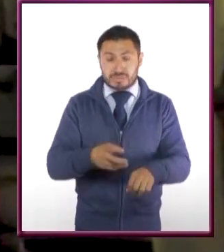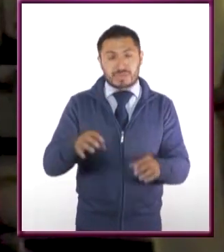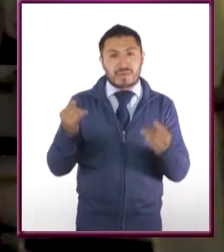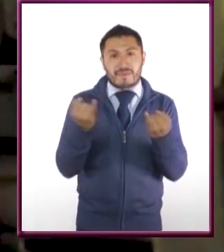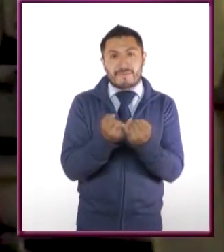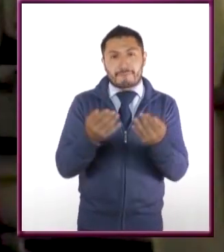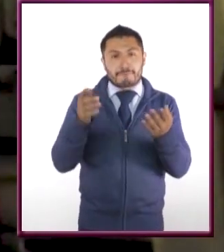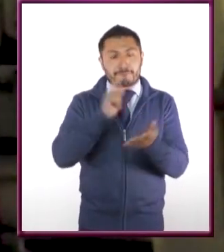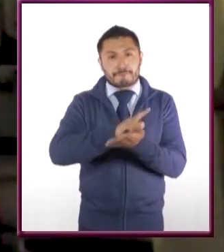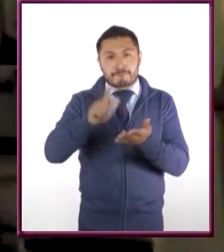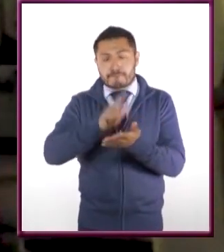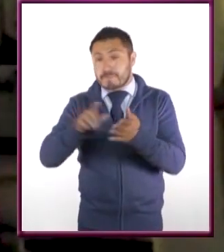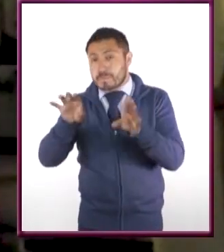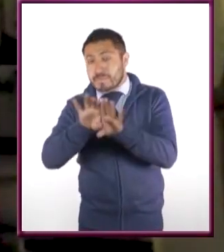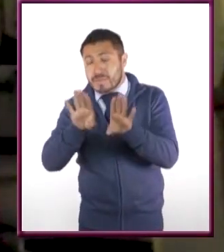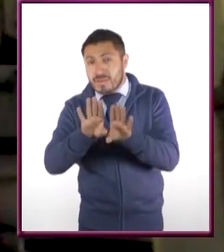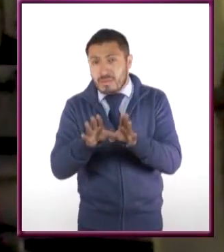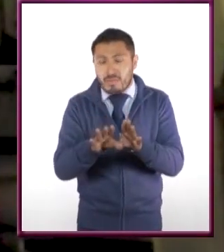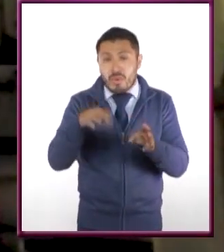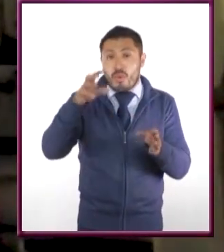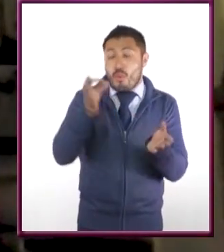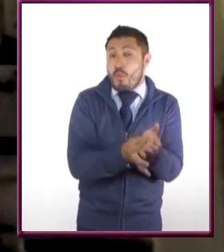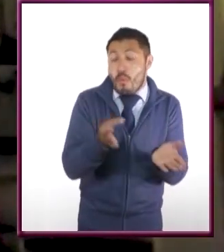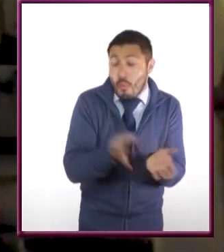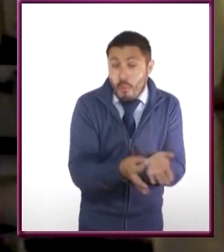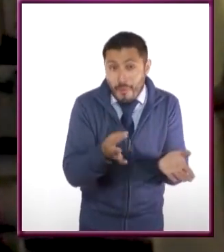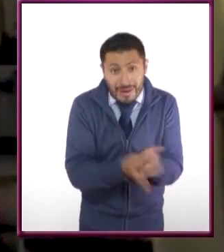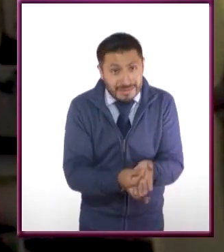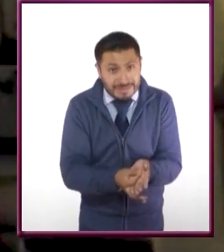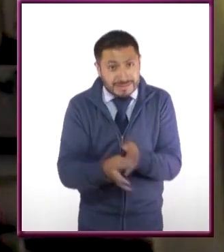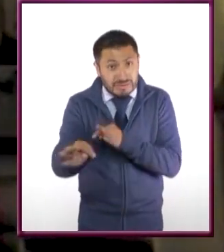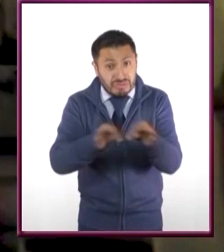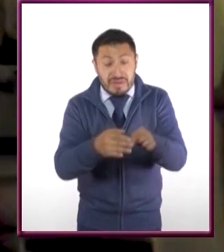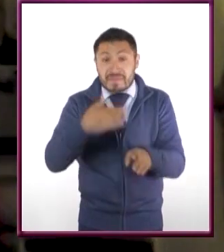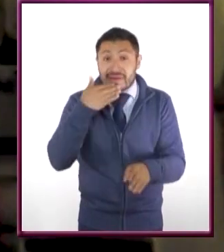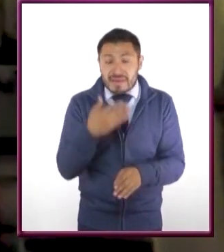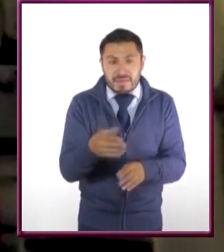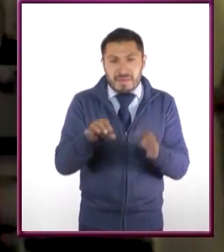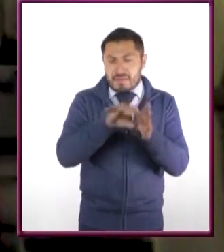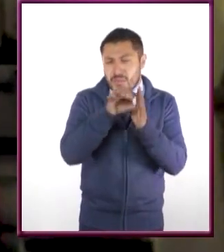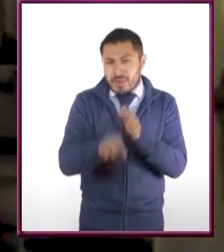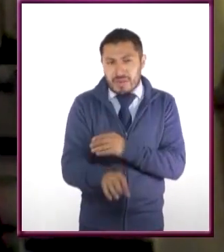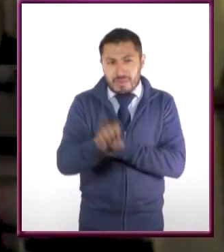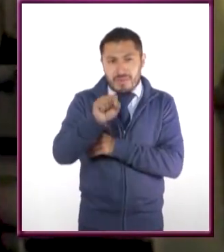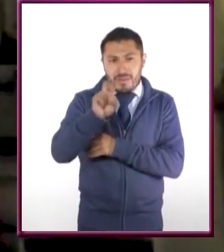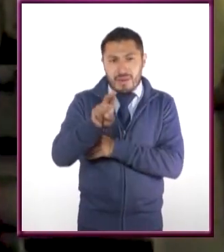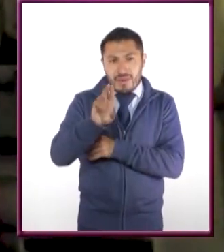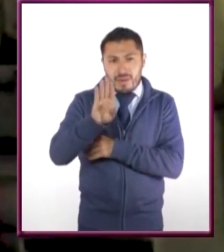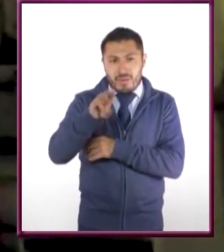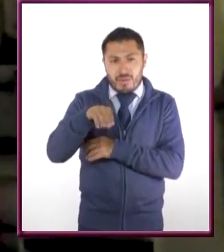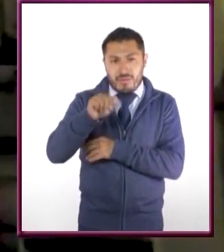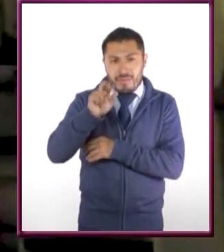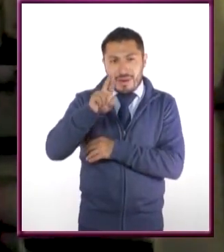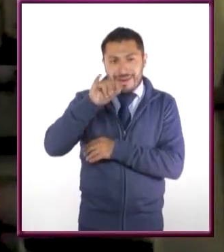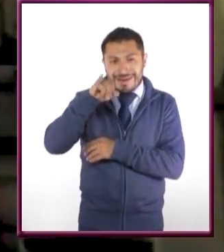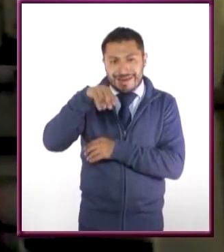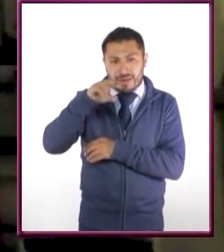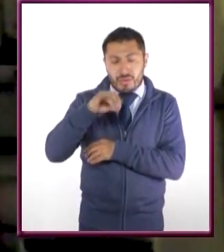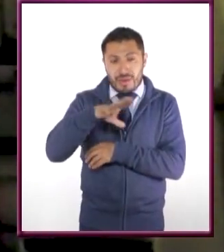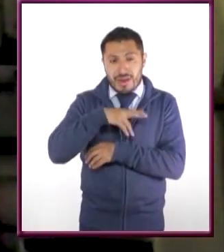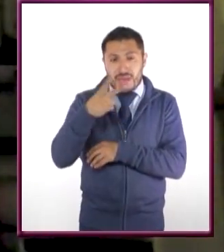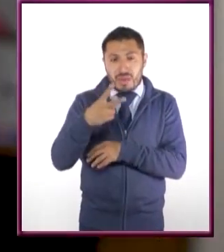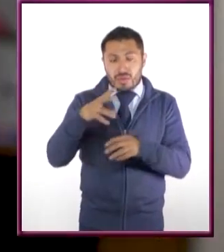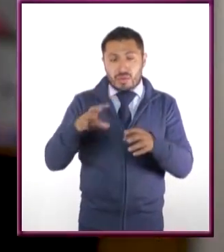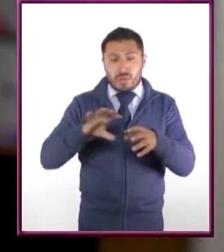acero, algunas aleaciones del acero. Normalmente los submarinos tienen como 2 cascos de